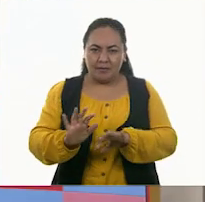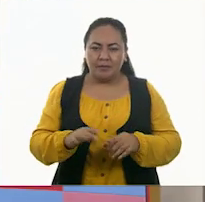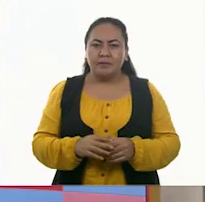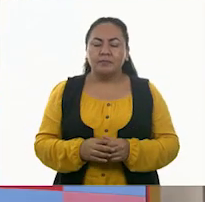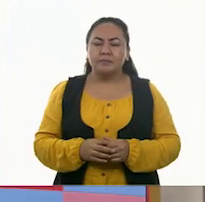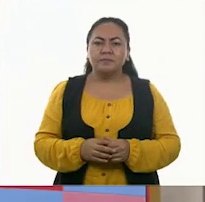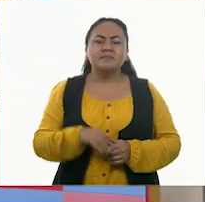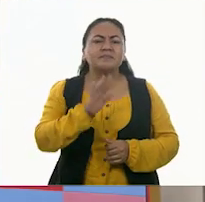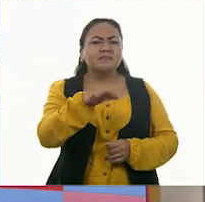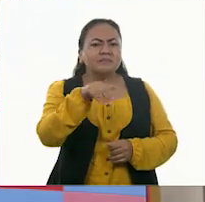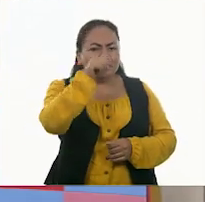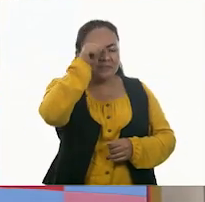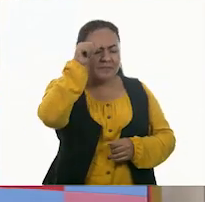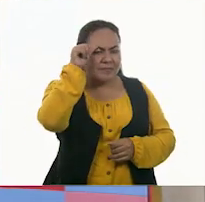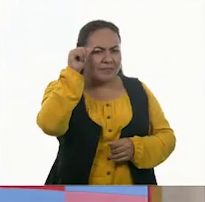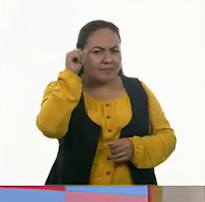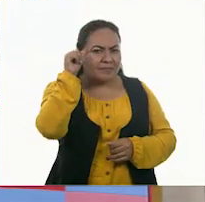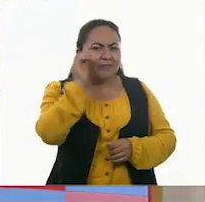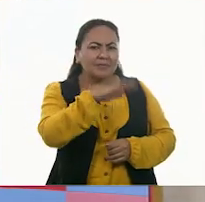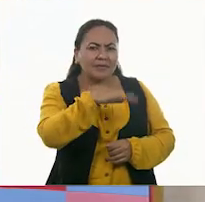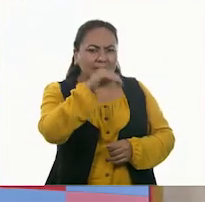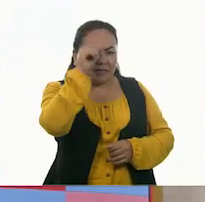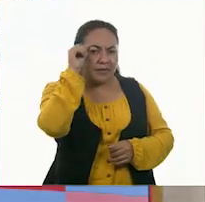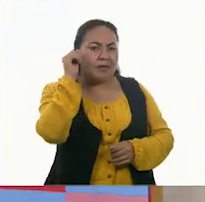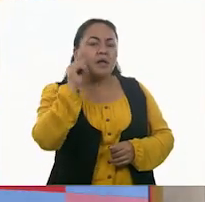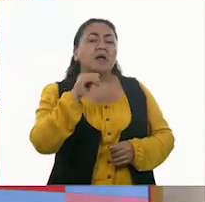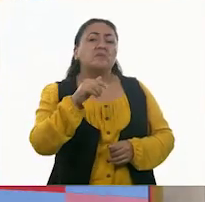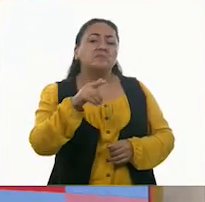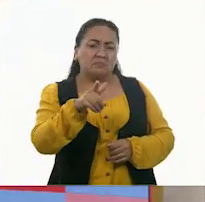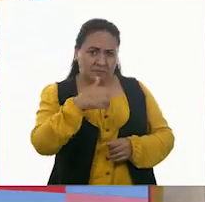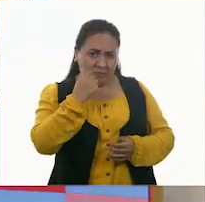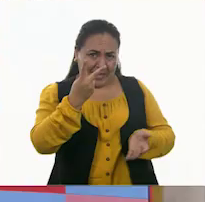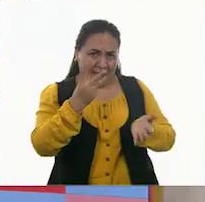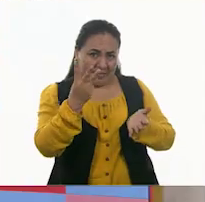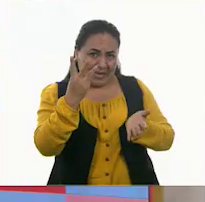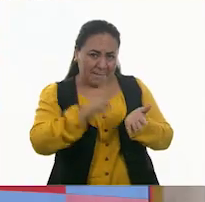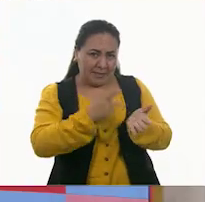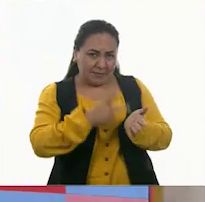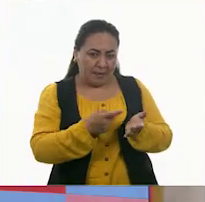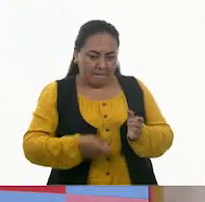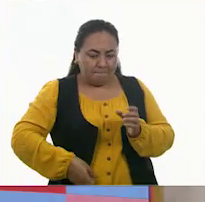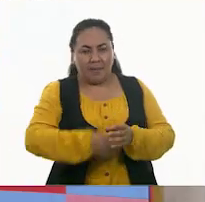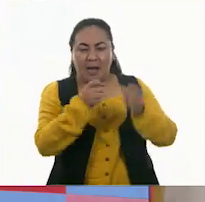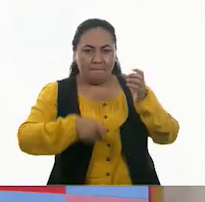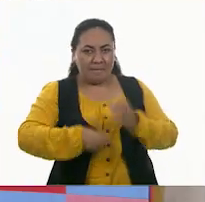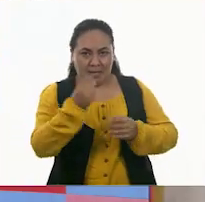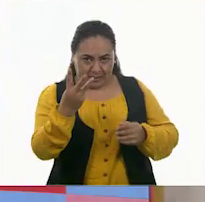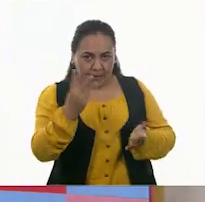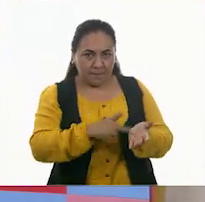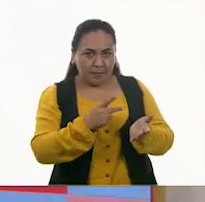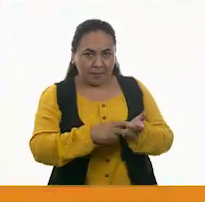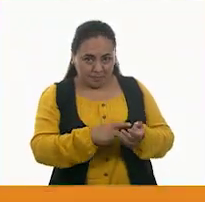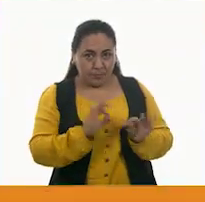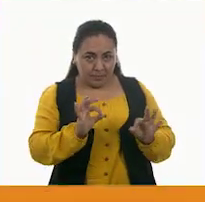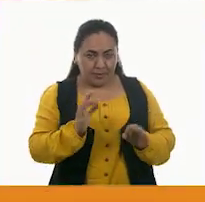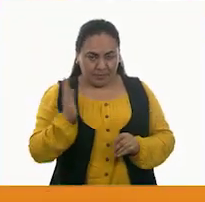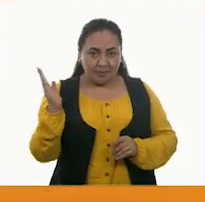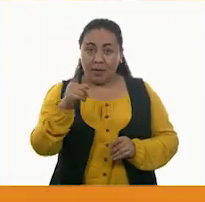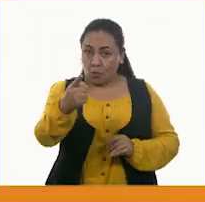Oye, Aníbal, te reto a pegarle 3 veces seguidas. 3 veces serán. Venga. Listos en